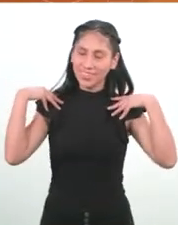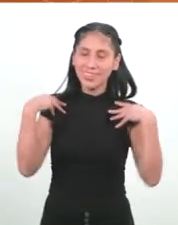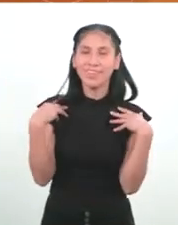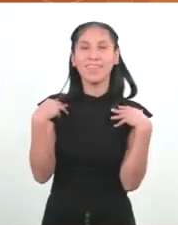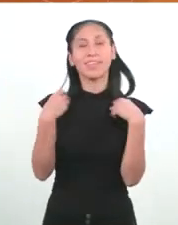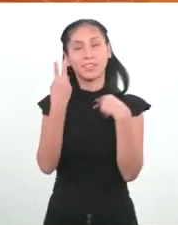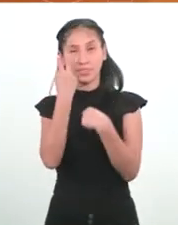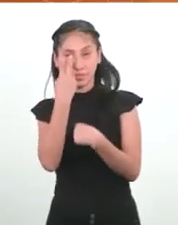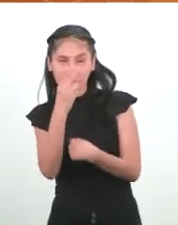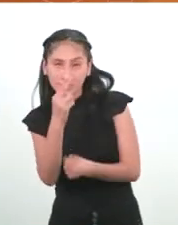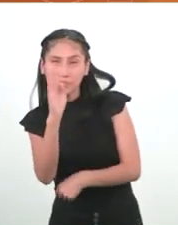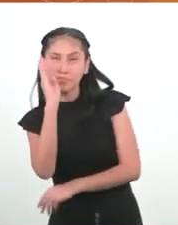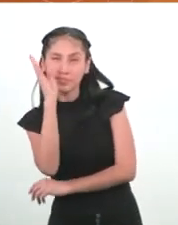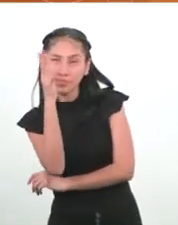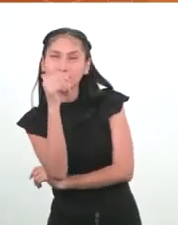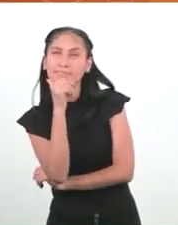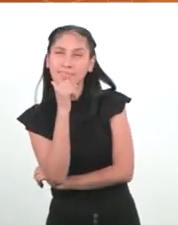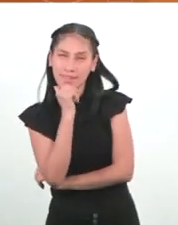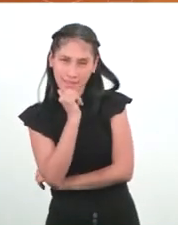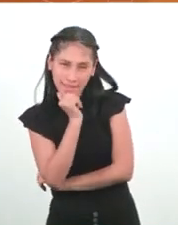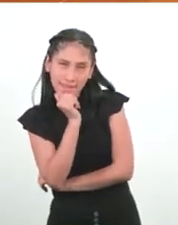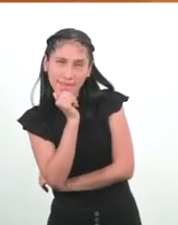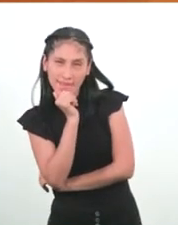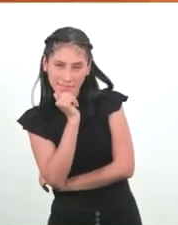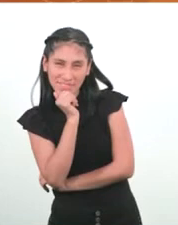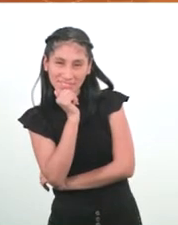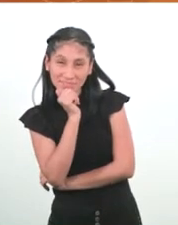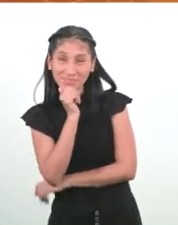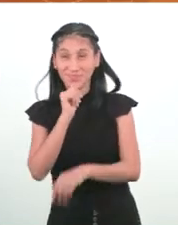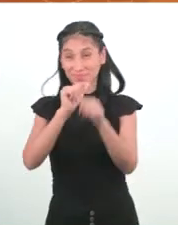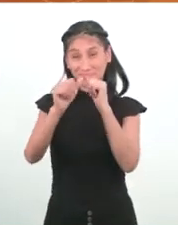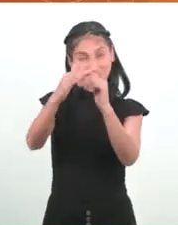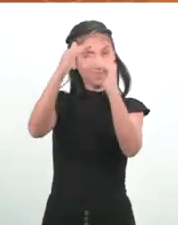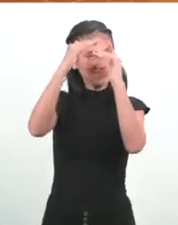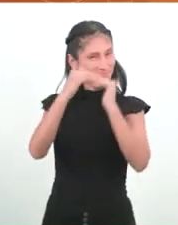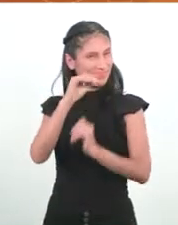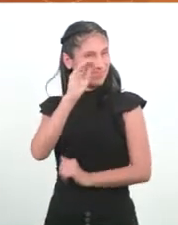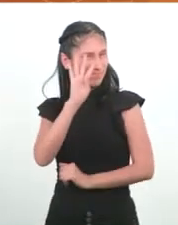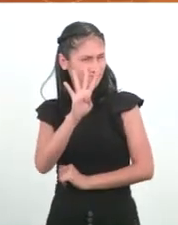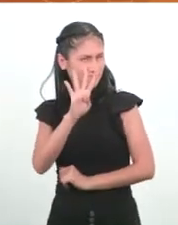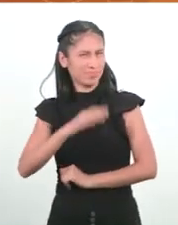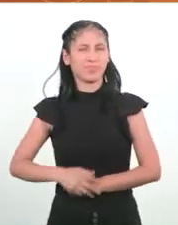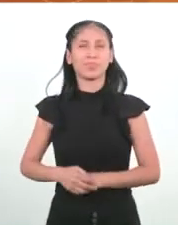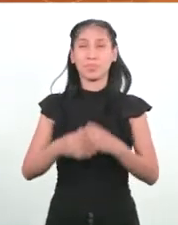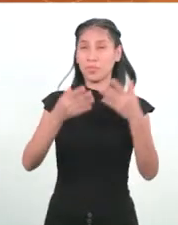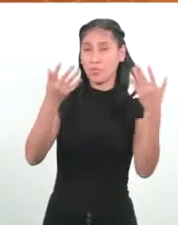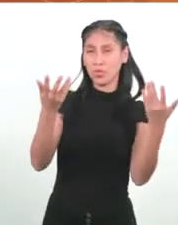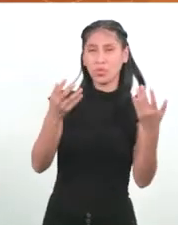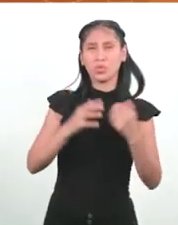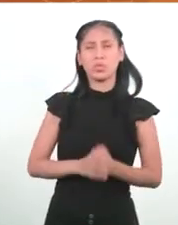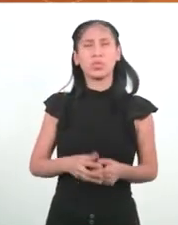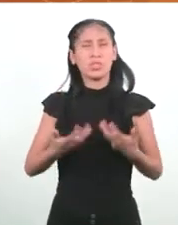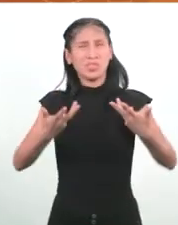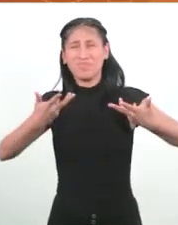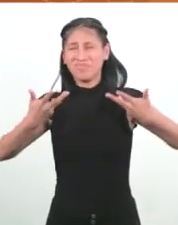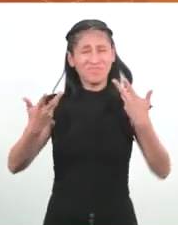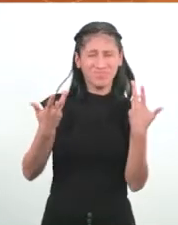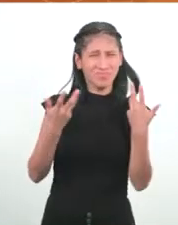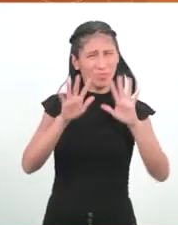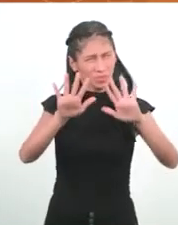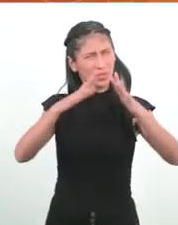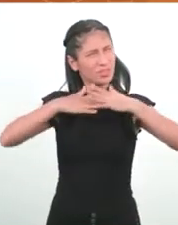de escuchar sin prejuicios el mensaje que transmite. 4. Deja esa actitud pasiva y pon de tu